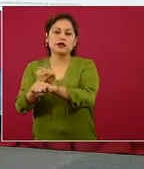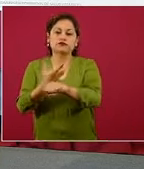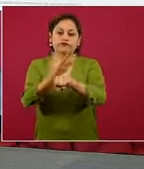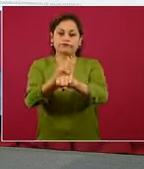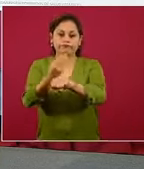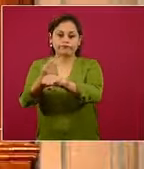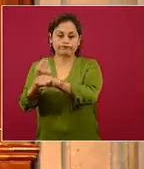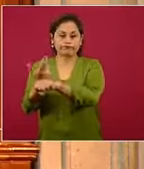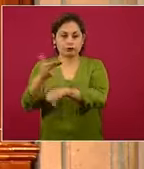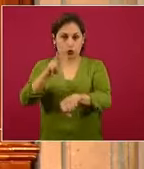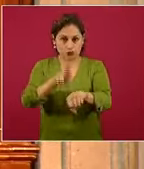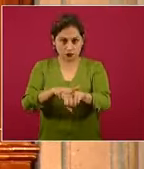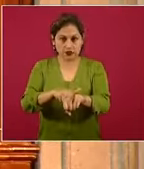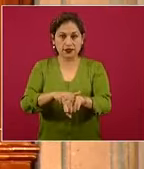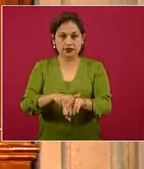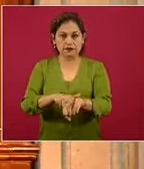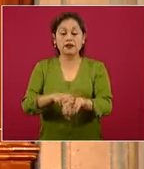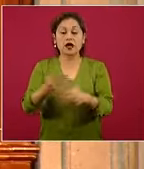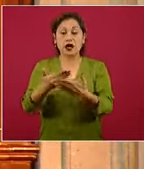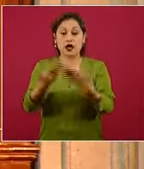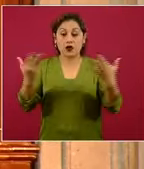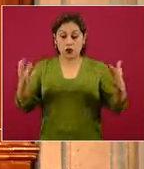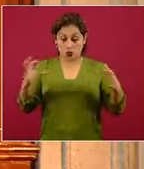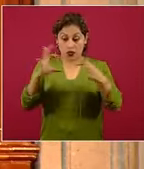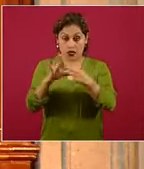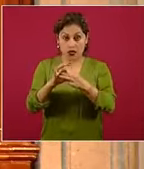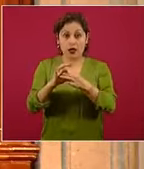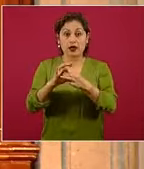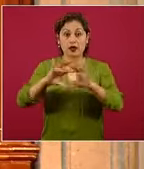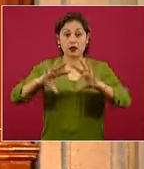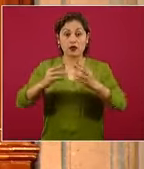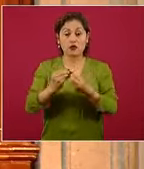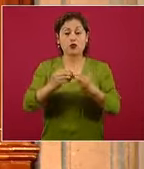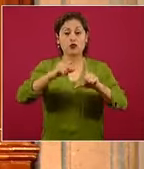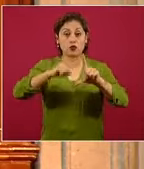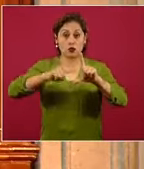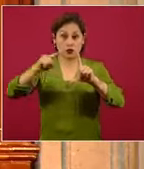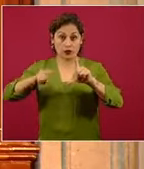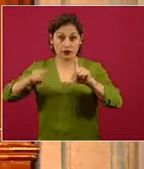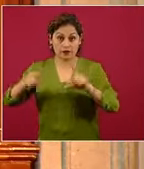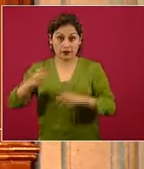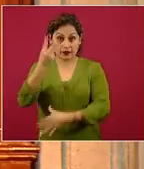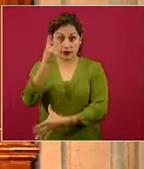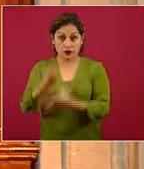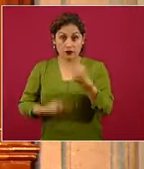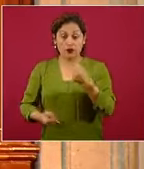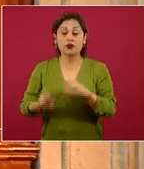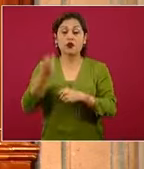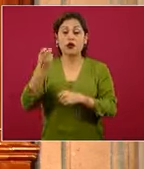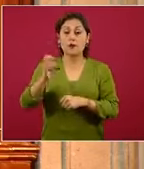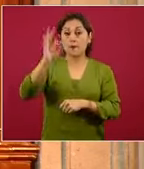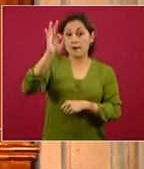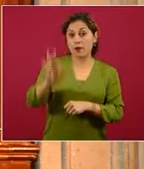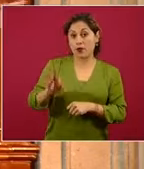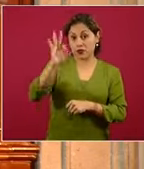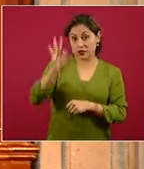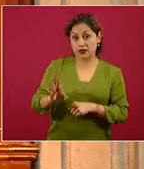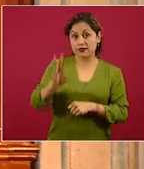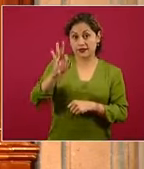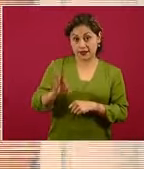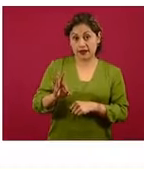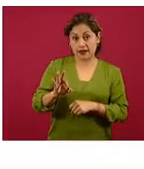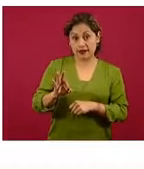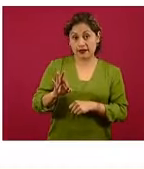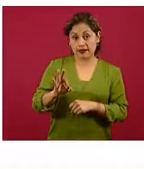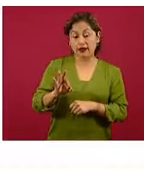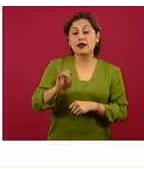estar ahora integrando los 2 gráficos, es decir, aquellos que nos presentan los porcentajes directos, y también en un momento más vamos a